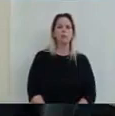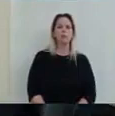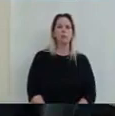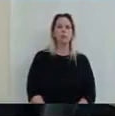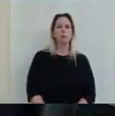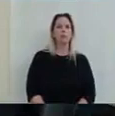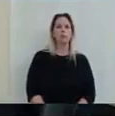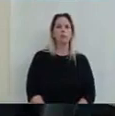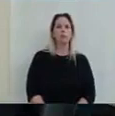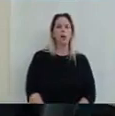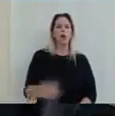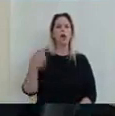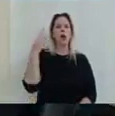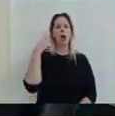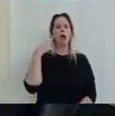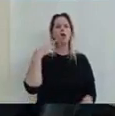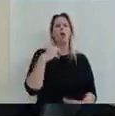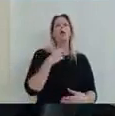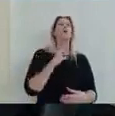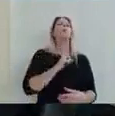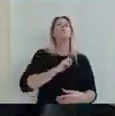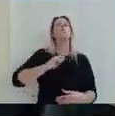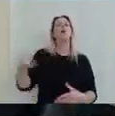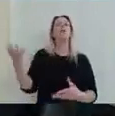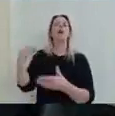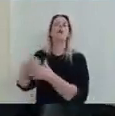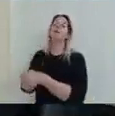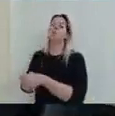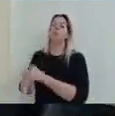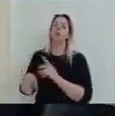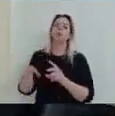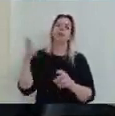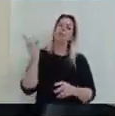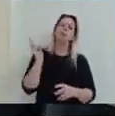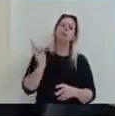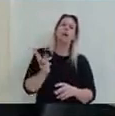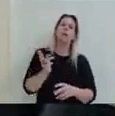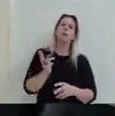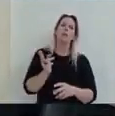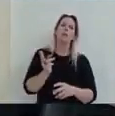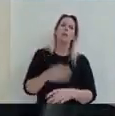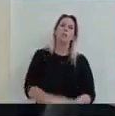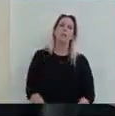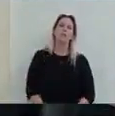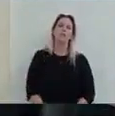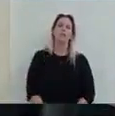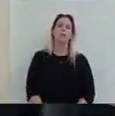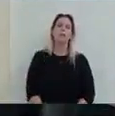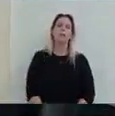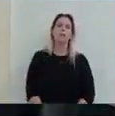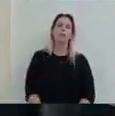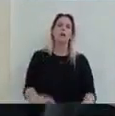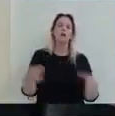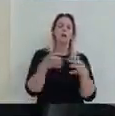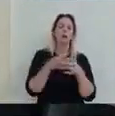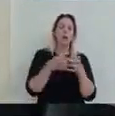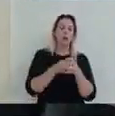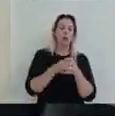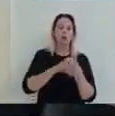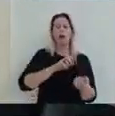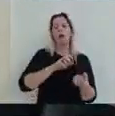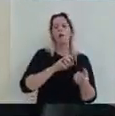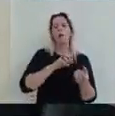reglamento general. Por eso voy a sostener la postura de la concejal Niño de que el proyecto pase a la